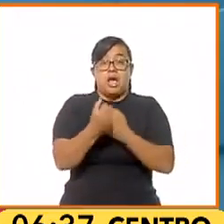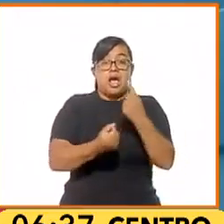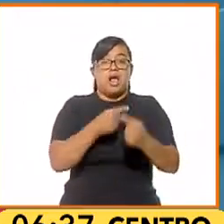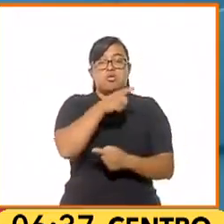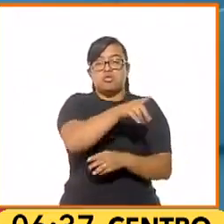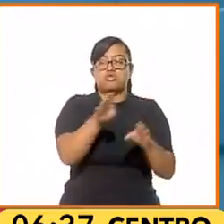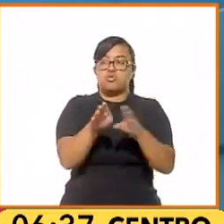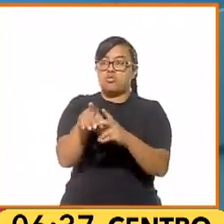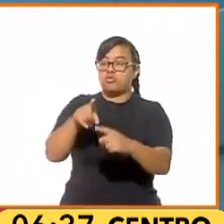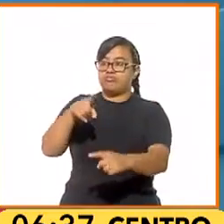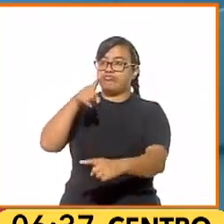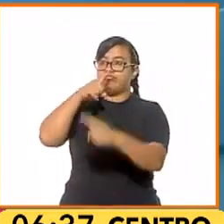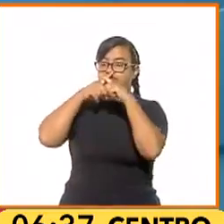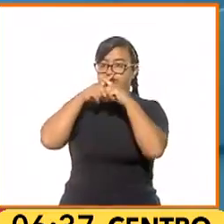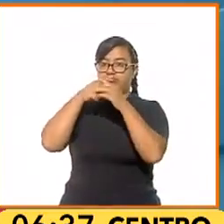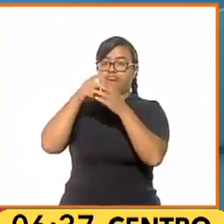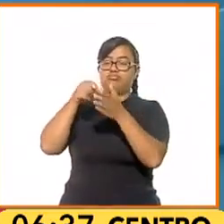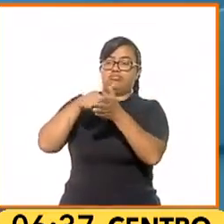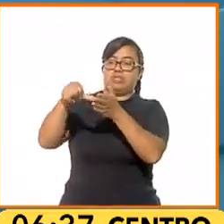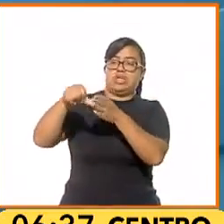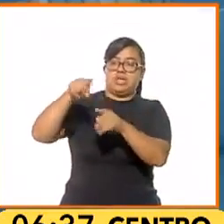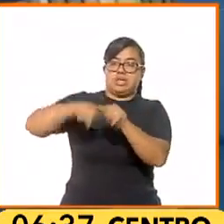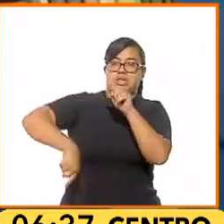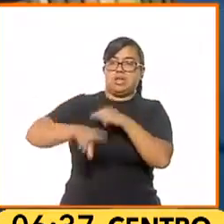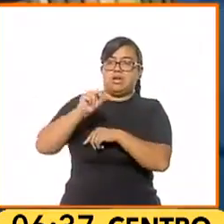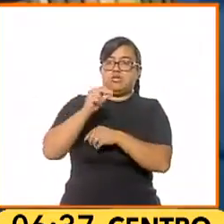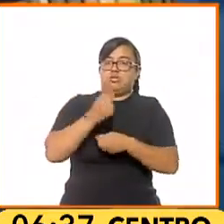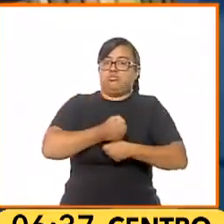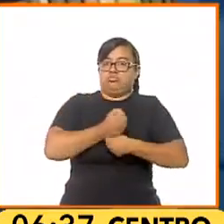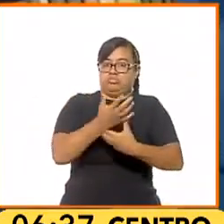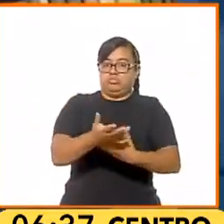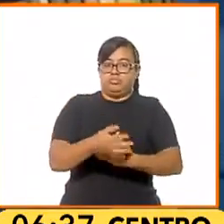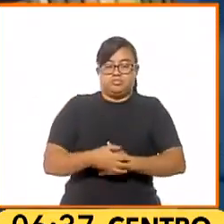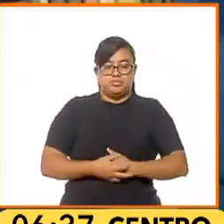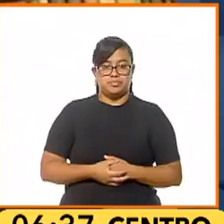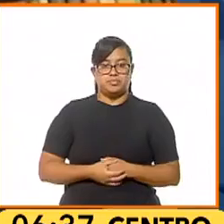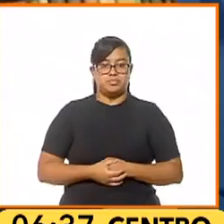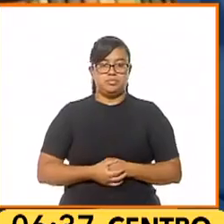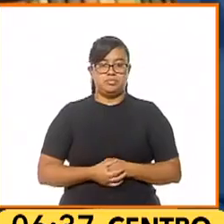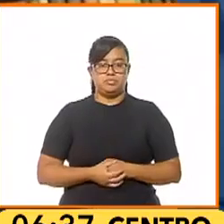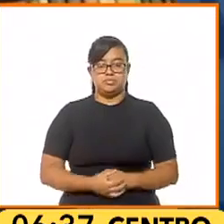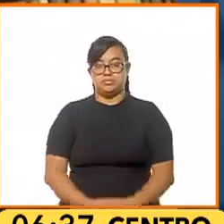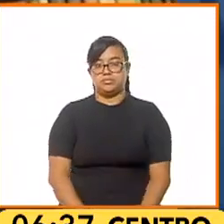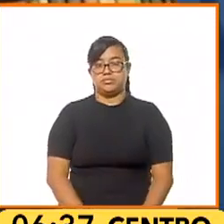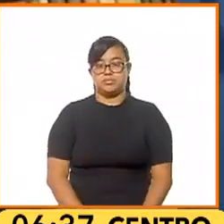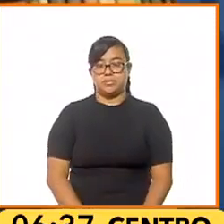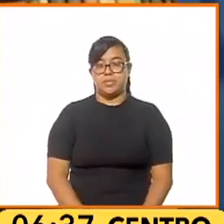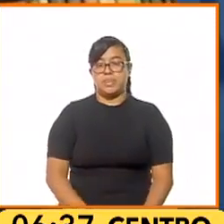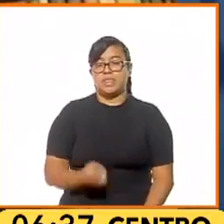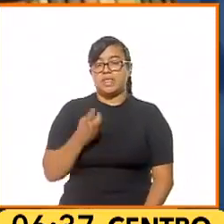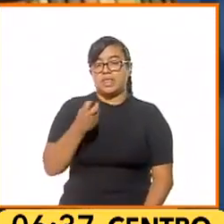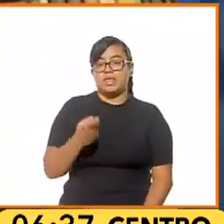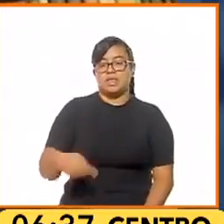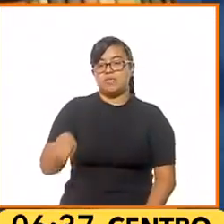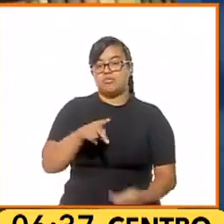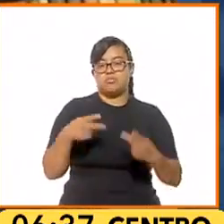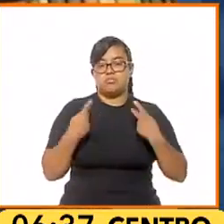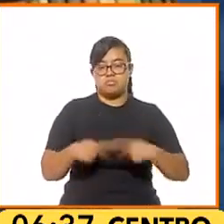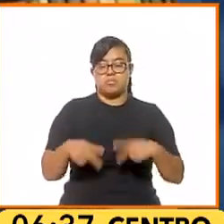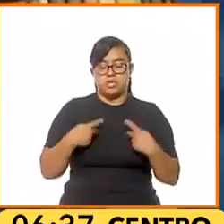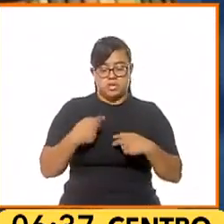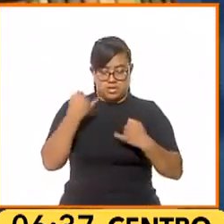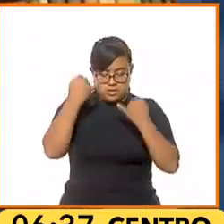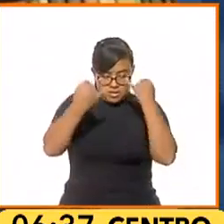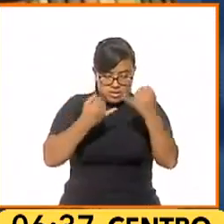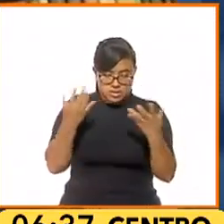censura? Bueno, realmente fueron fruto de la maledicencia, del